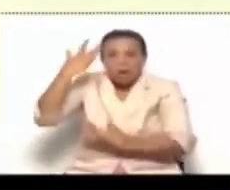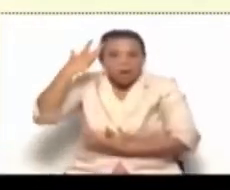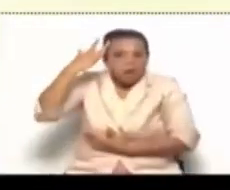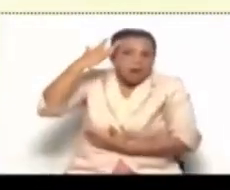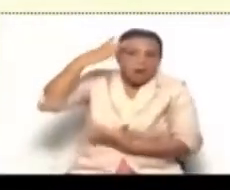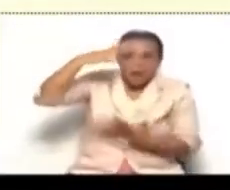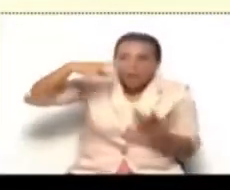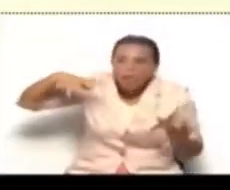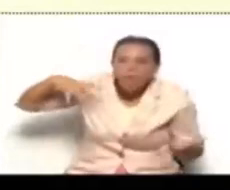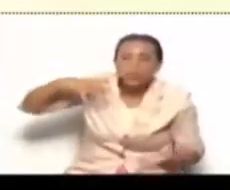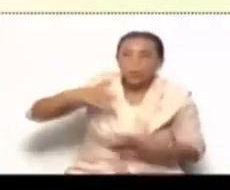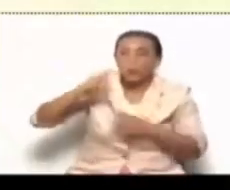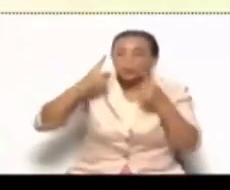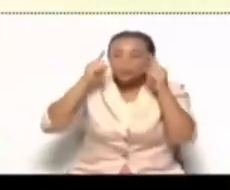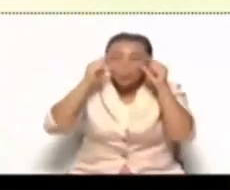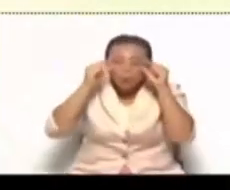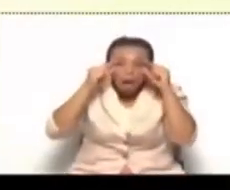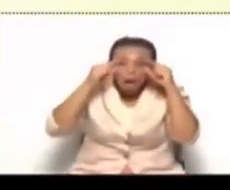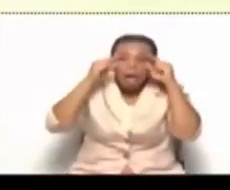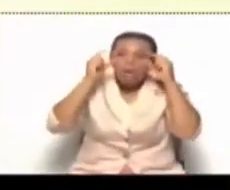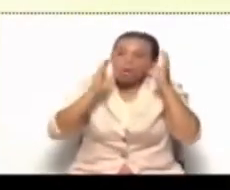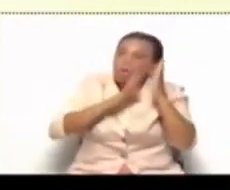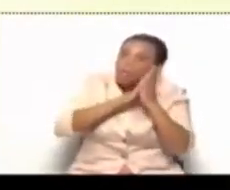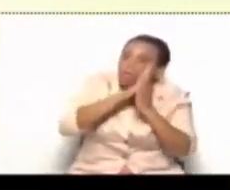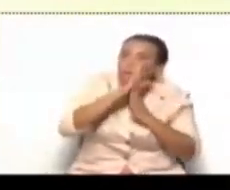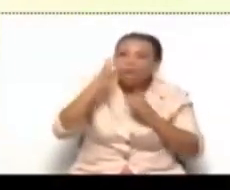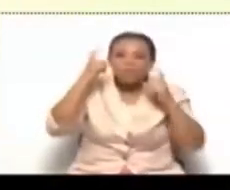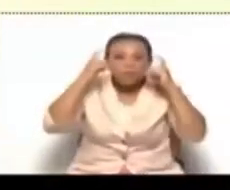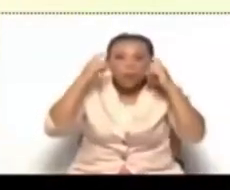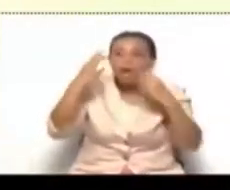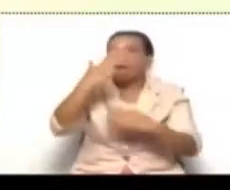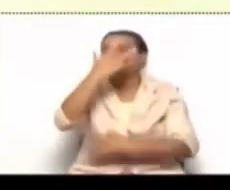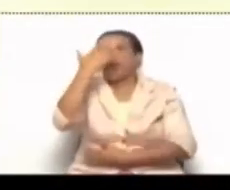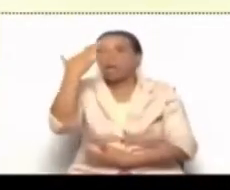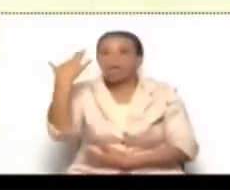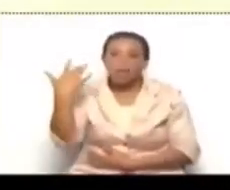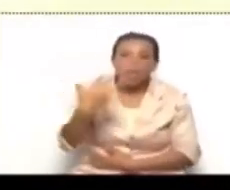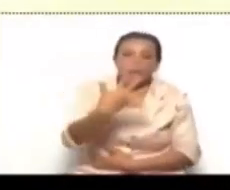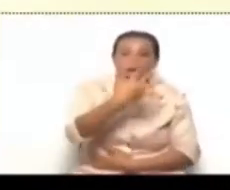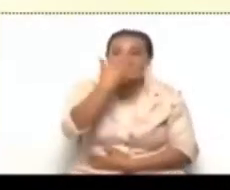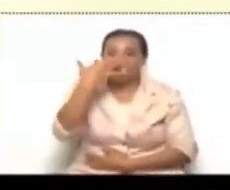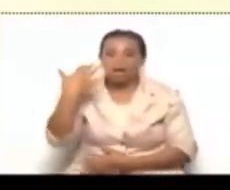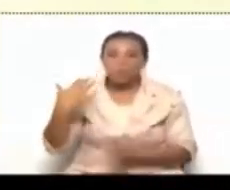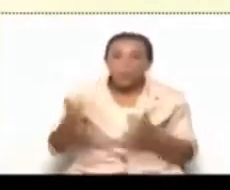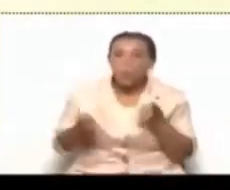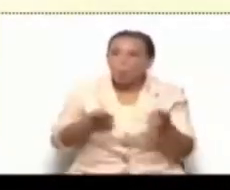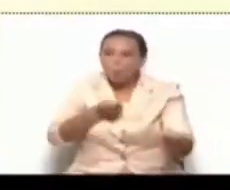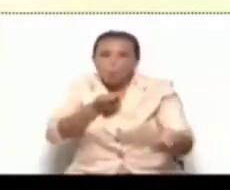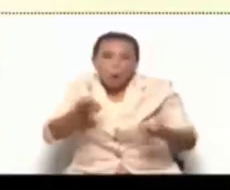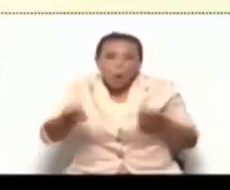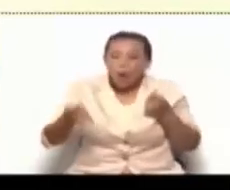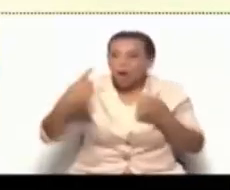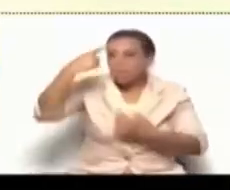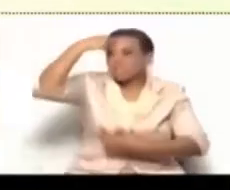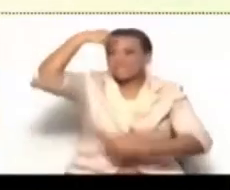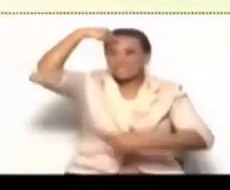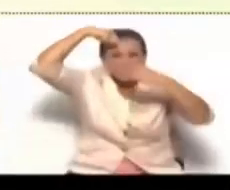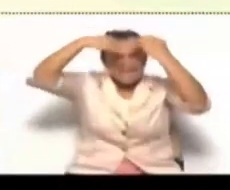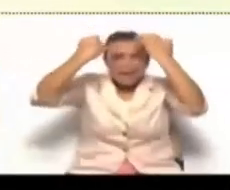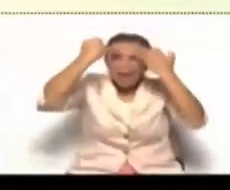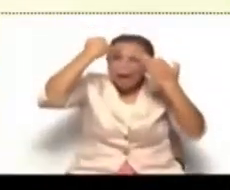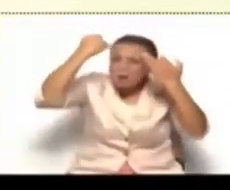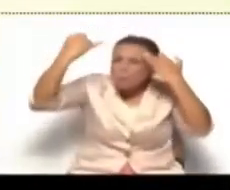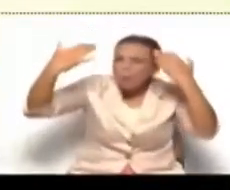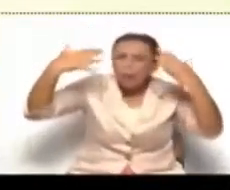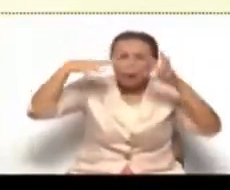como deprivación de sueño, como desorientarlo, como sembrarle ideas